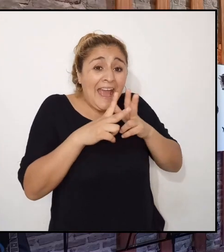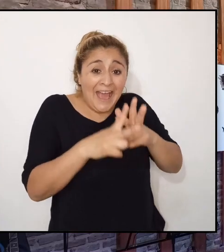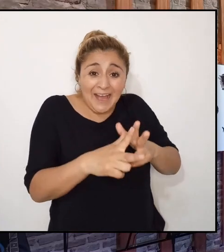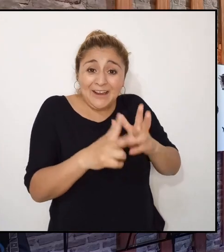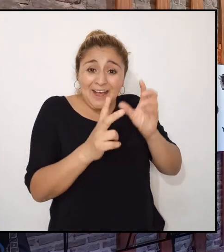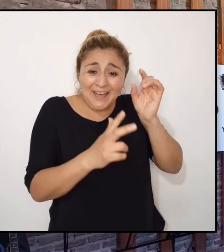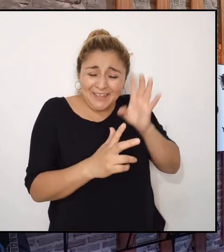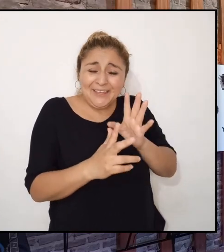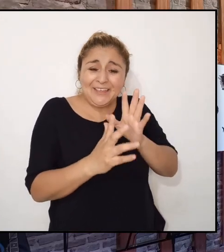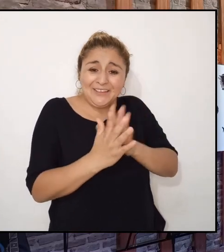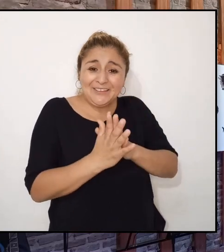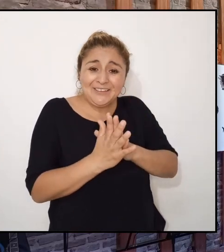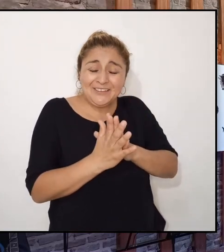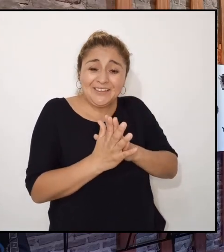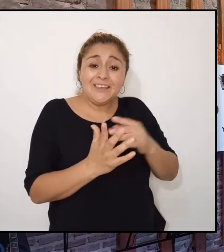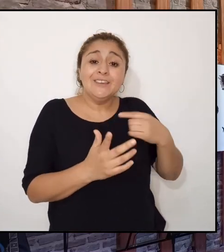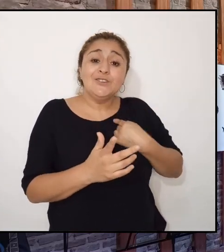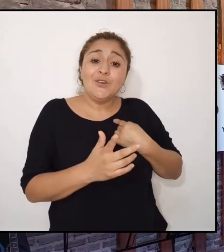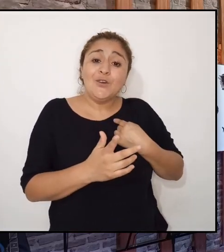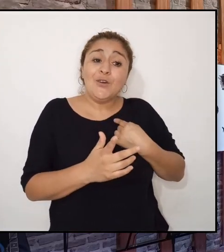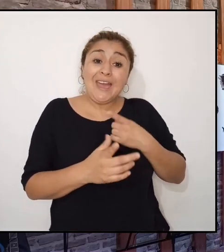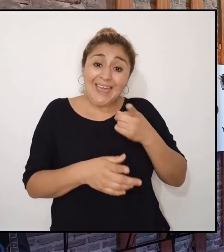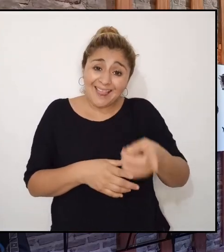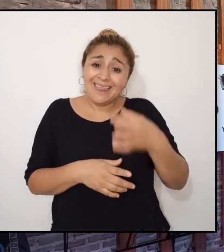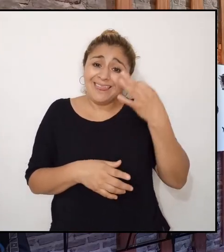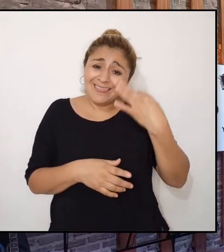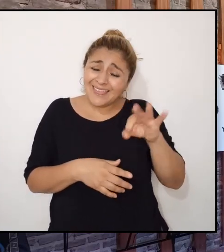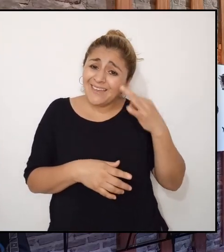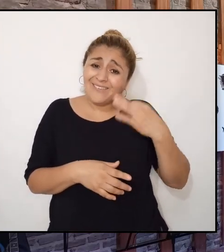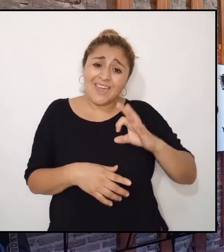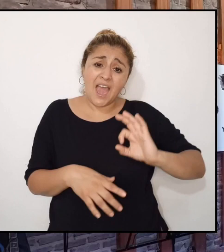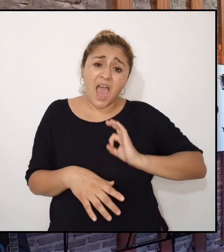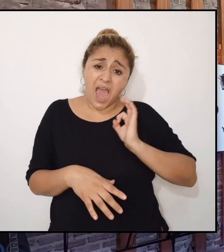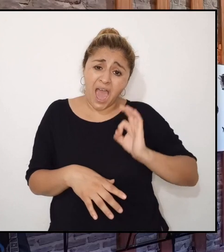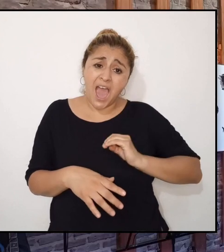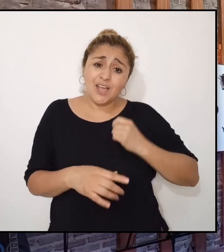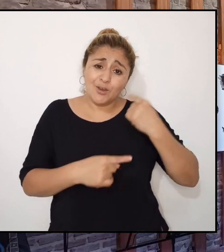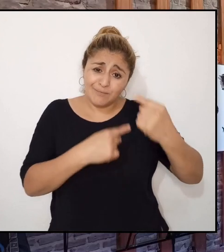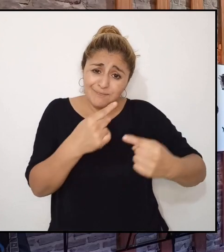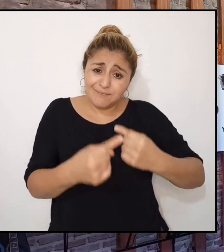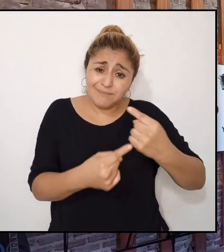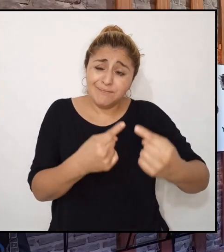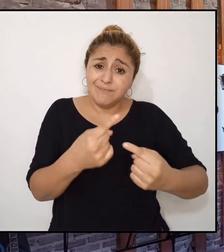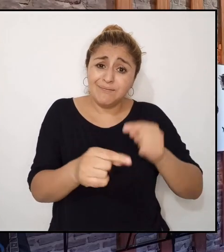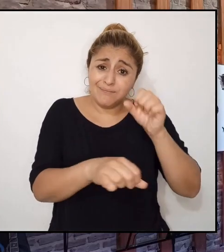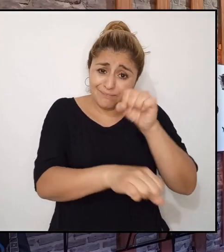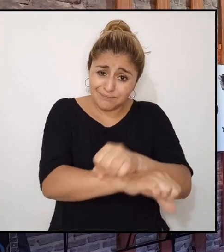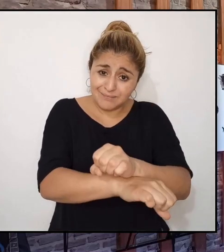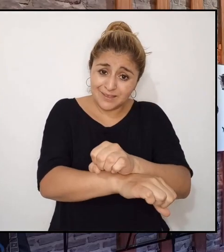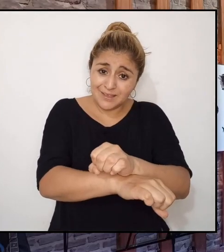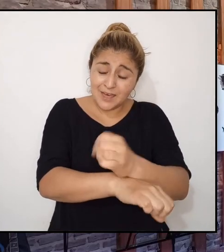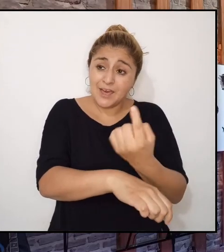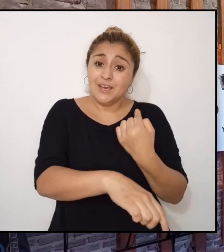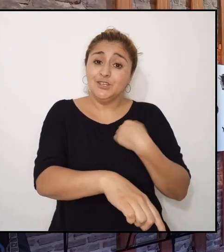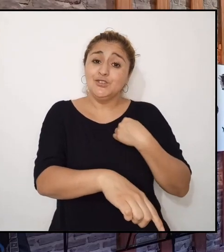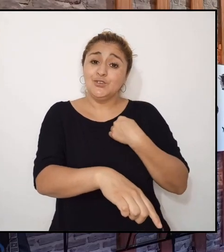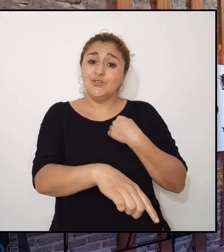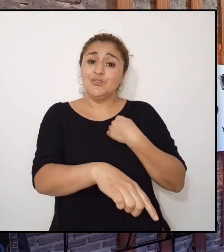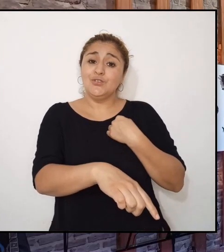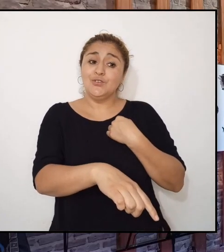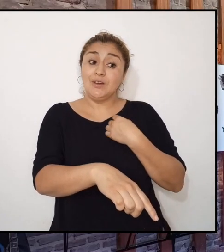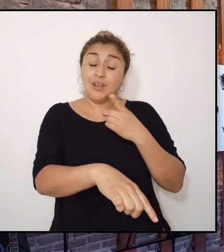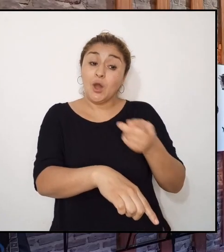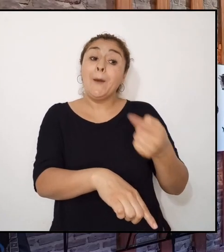cárcel. Y él le dijo: mirá que si vos confesás a Cristo es probable que te maten. Y él le dijo: estoy